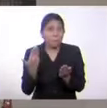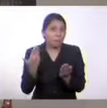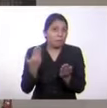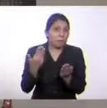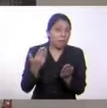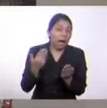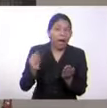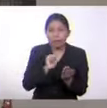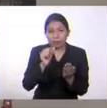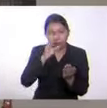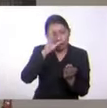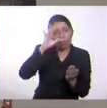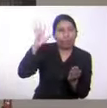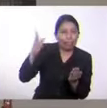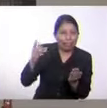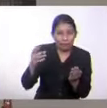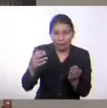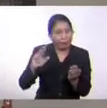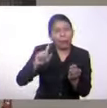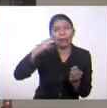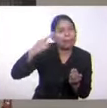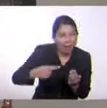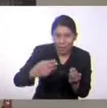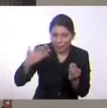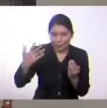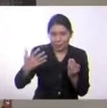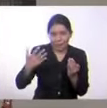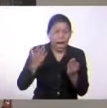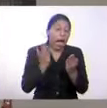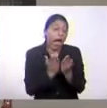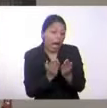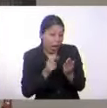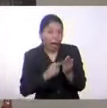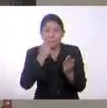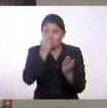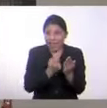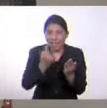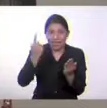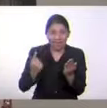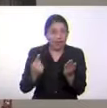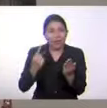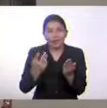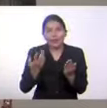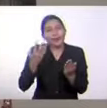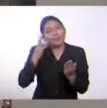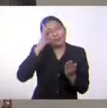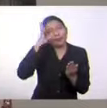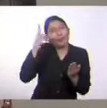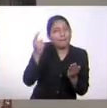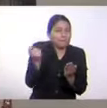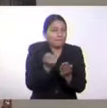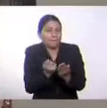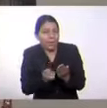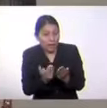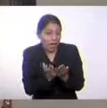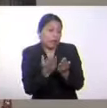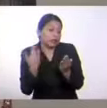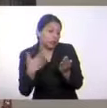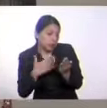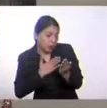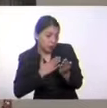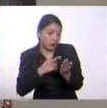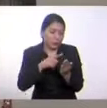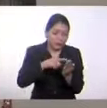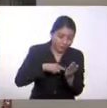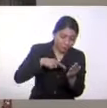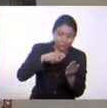veces maravillosos, fantásticos, y los personajes serán creaciones artísticas